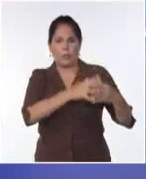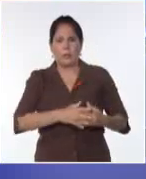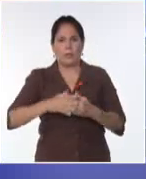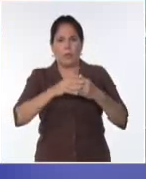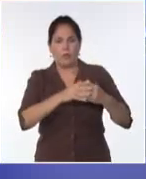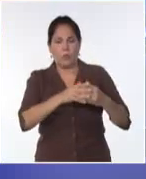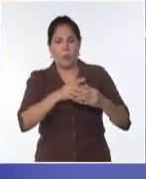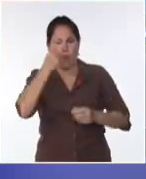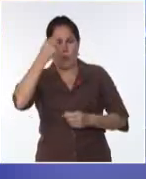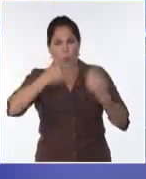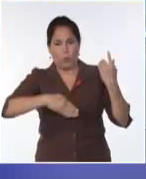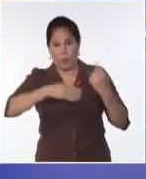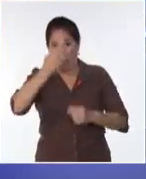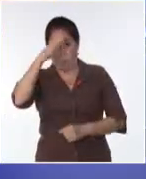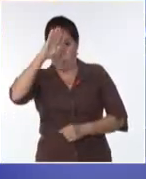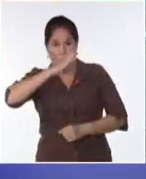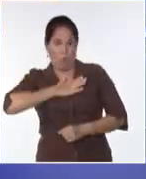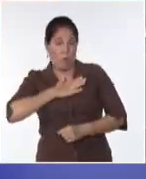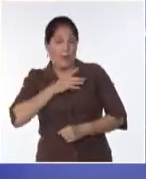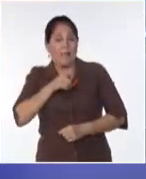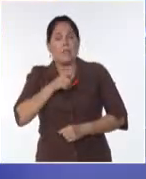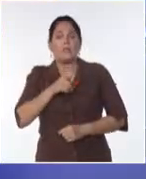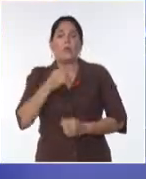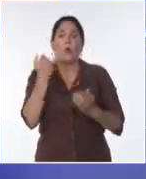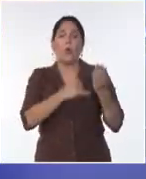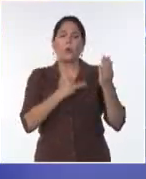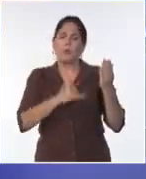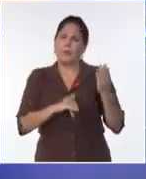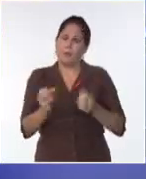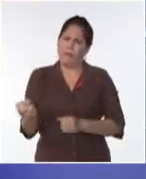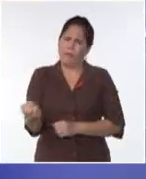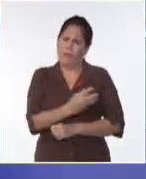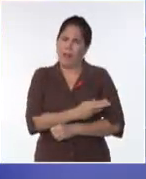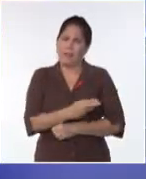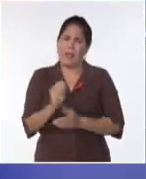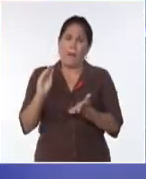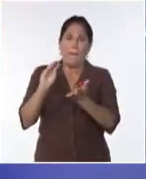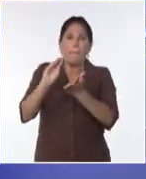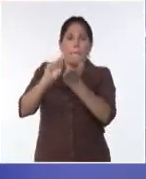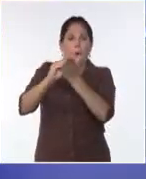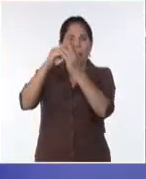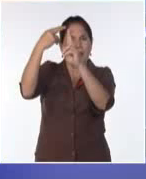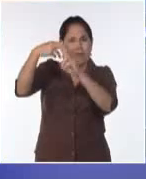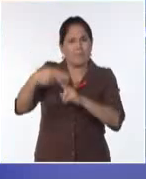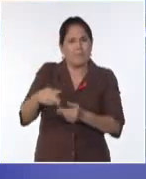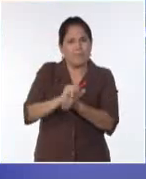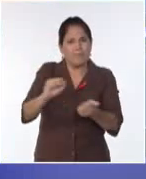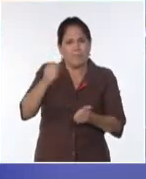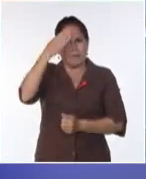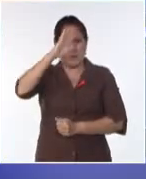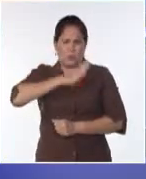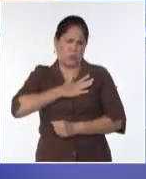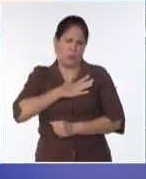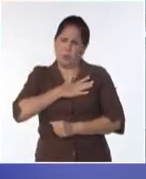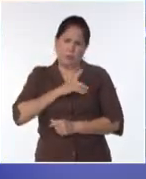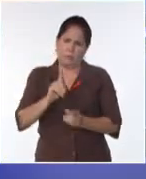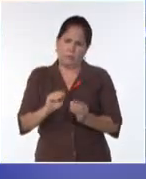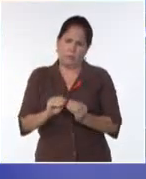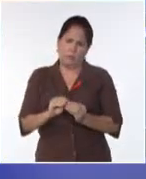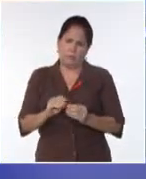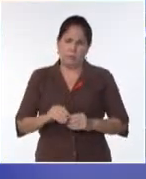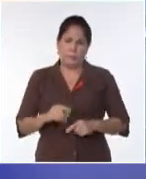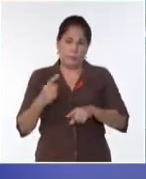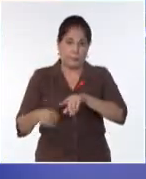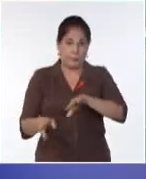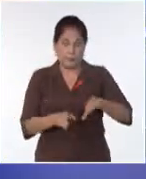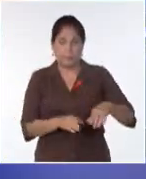estadounidense de continuar bajo falsos pretextos la inclusión de Cuba en la unilateral lista de países patrocinadores del terrorismo.